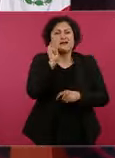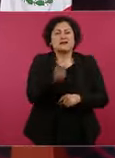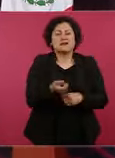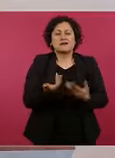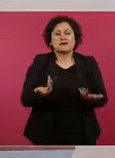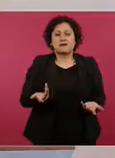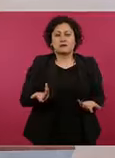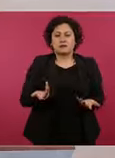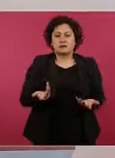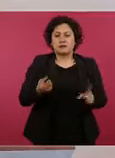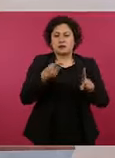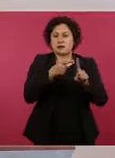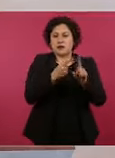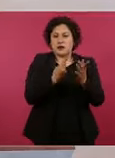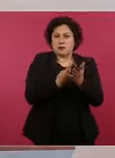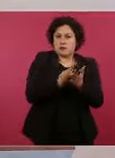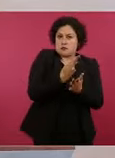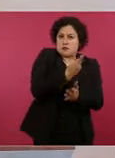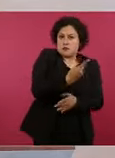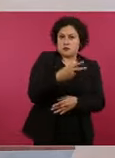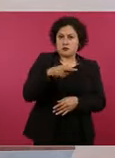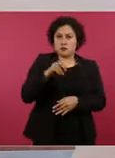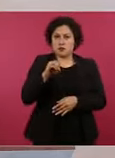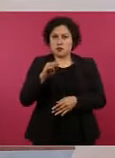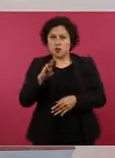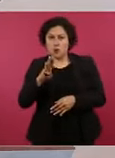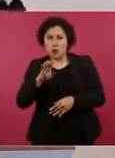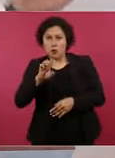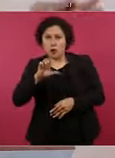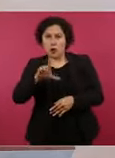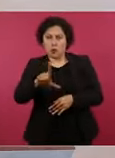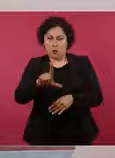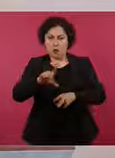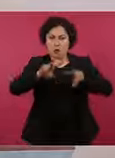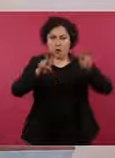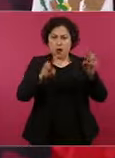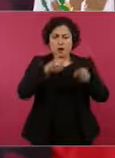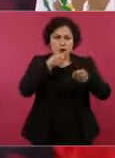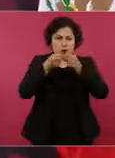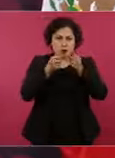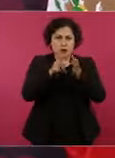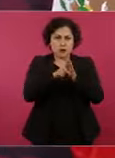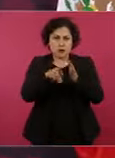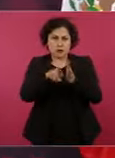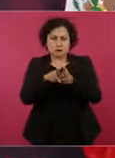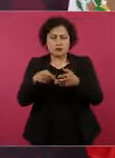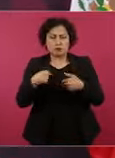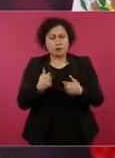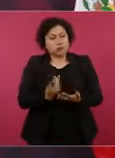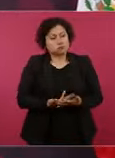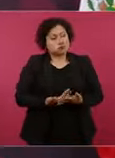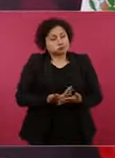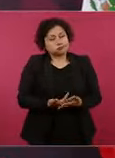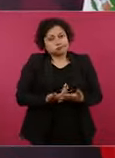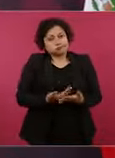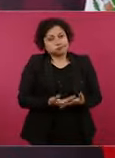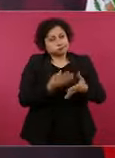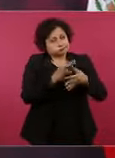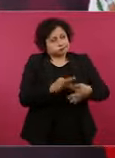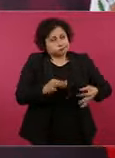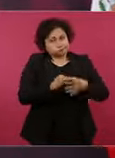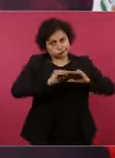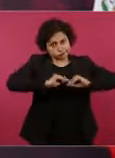premio Nobel de periodismo, que estoy esperando que aclare? Me gustaría